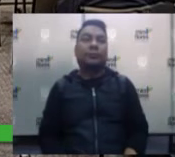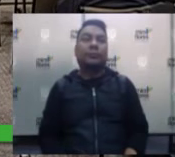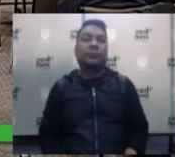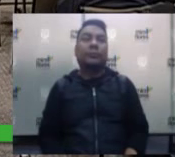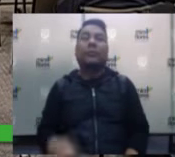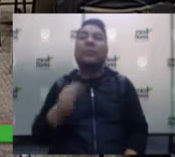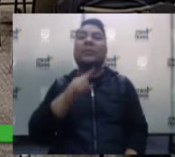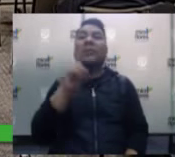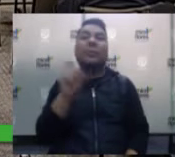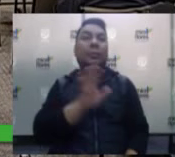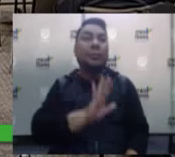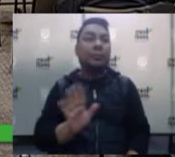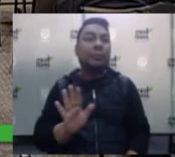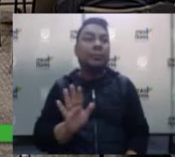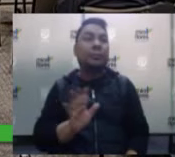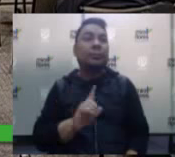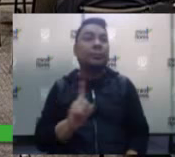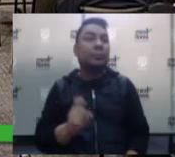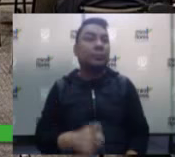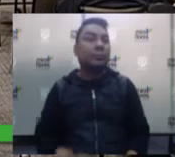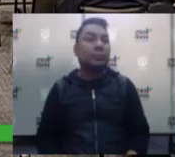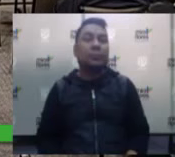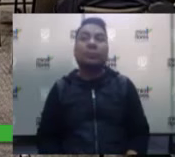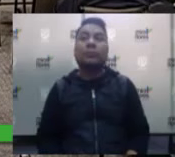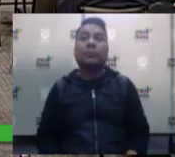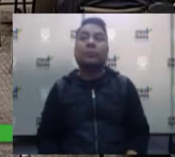¿Alguna otra consulta más?